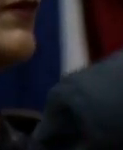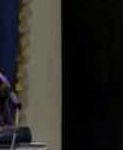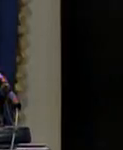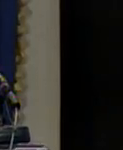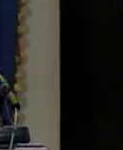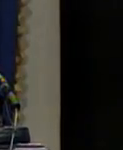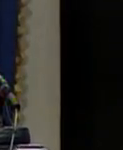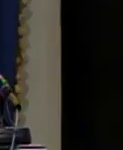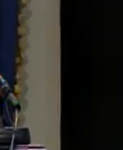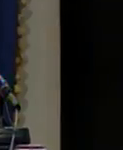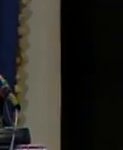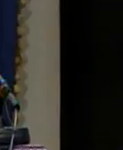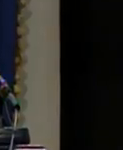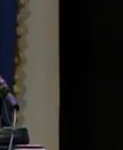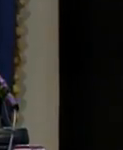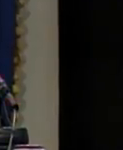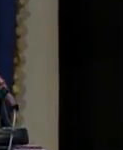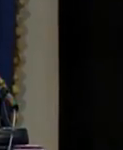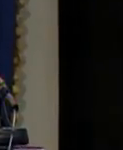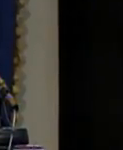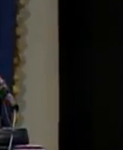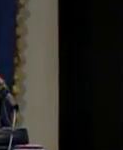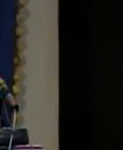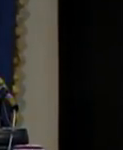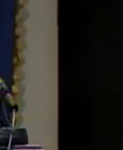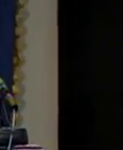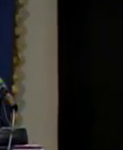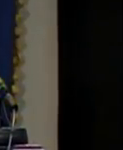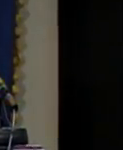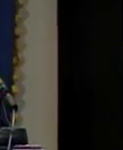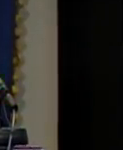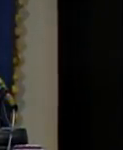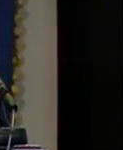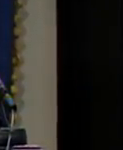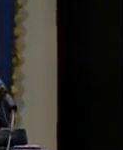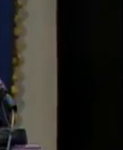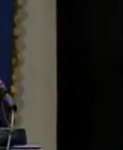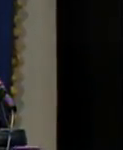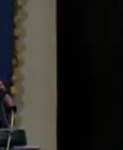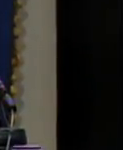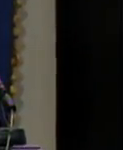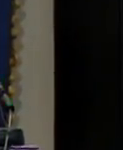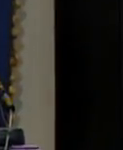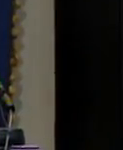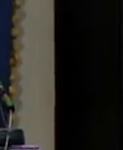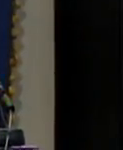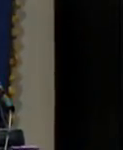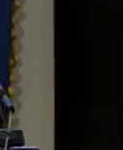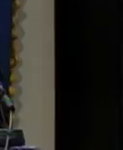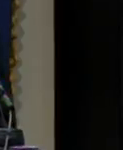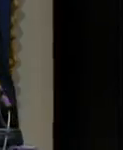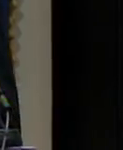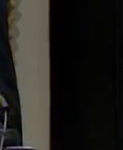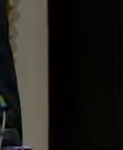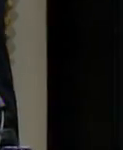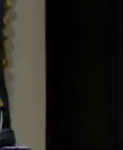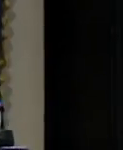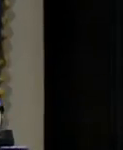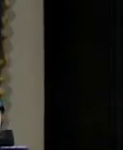Muy buenas tardes para todas y todos. Señora Mercedes Peñas Domingo, primera dama de la